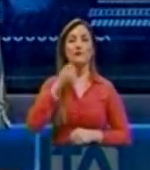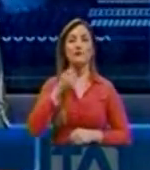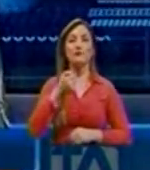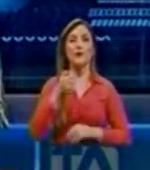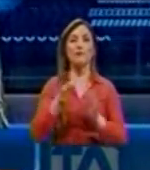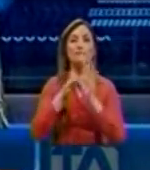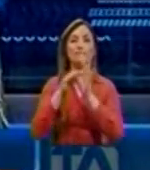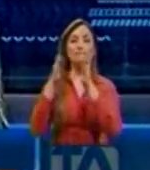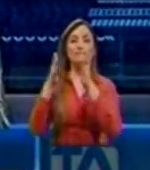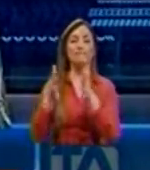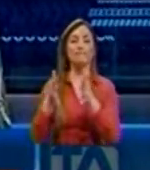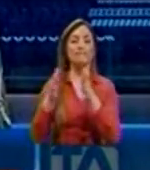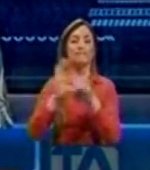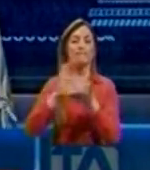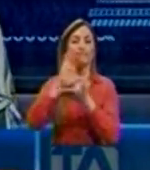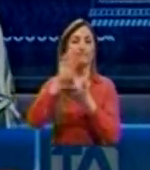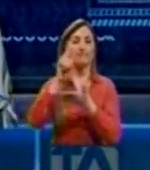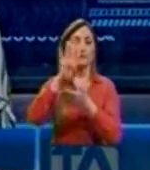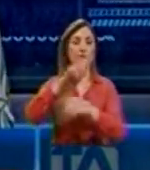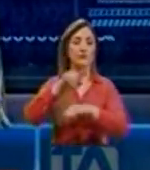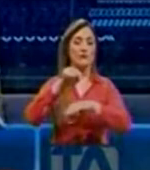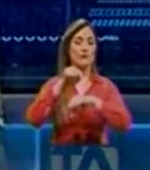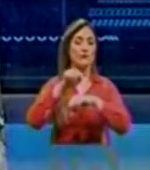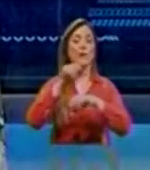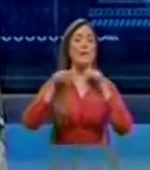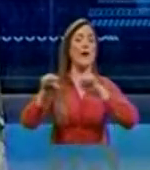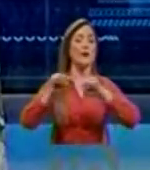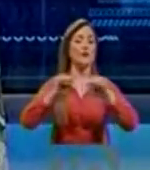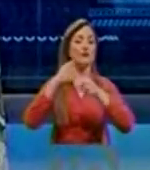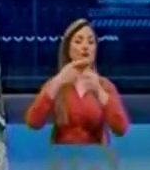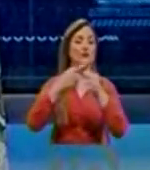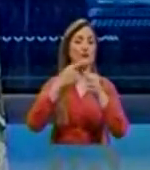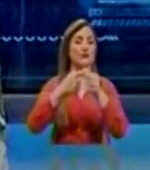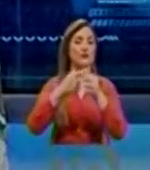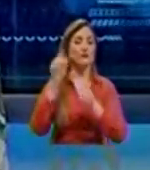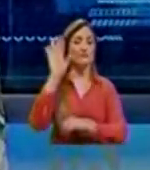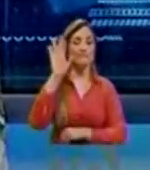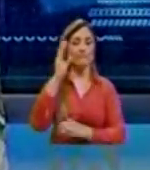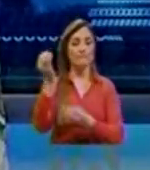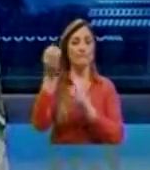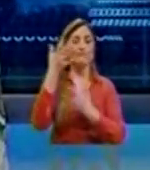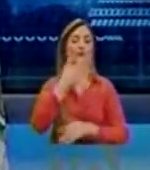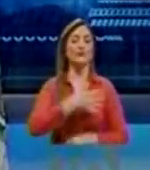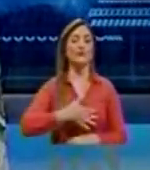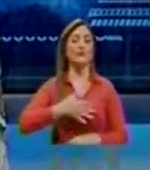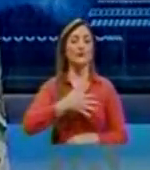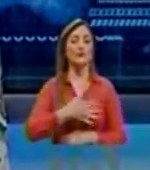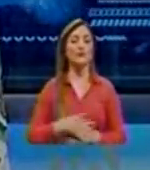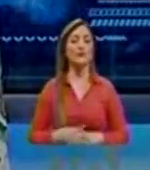colegio 24 de Mayo de Quito con los detalles. Hola Natalie, muy buenas tardes. Tú continúas, por favor.